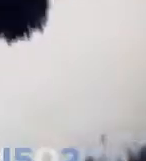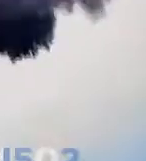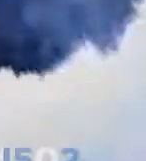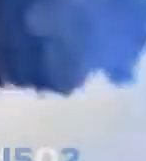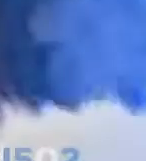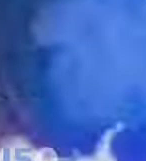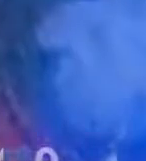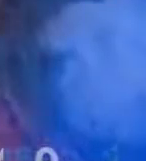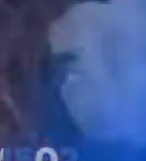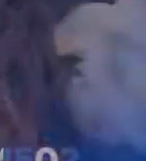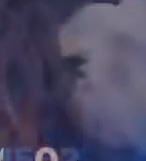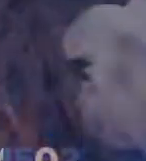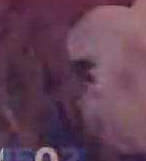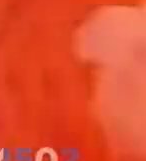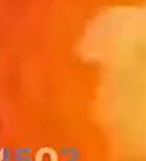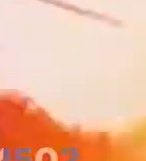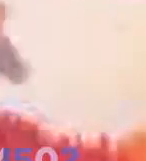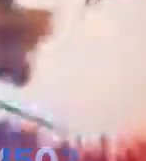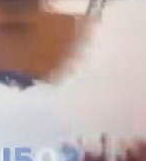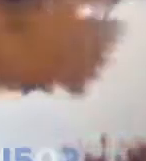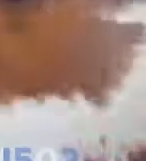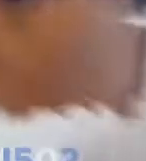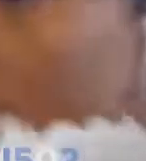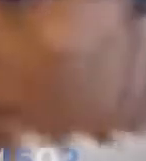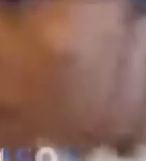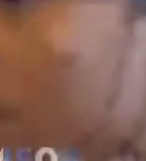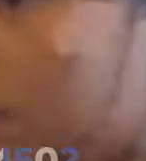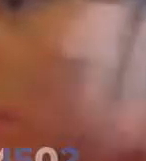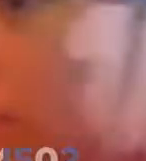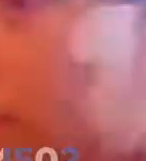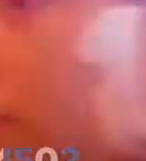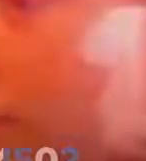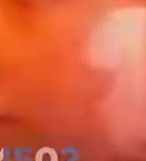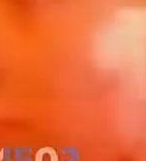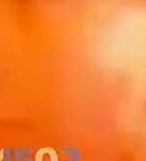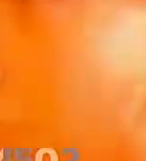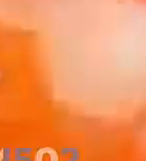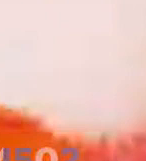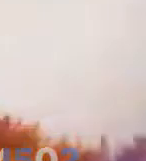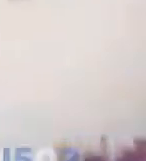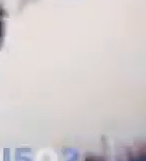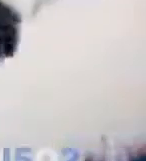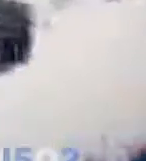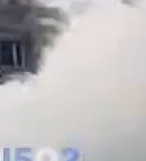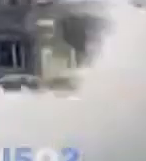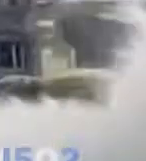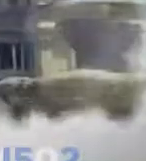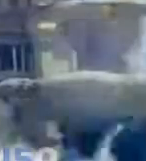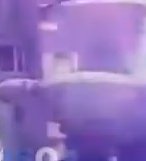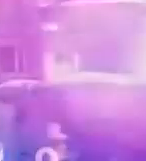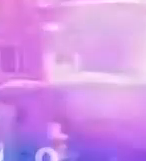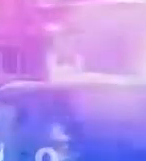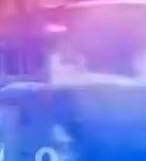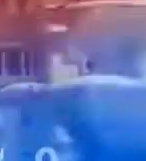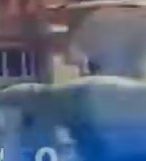televisión enlazarse a la señal de gobierno para escuchar a nuestro presidente constitucional de la República de Guatemala, doctor